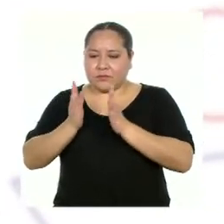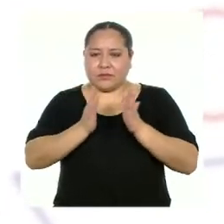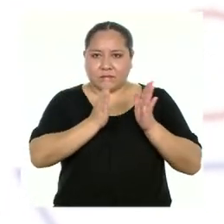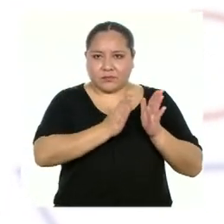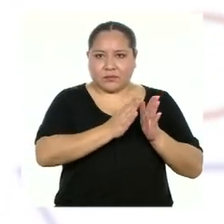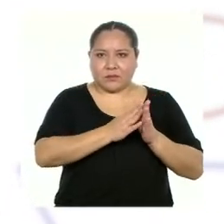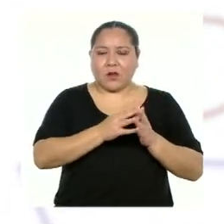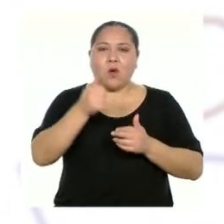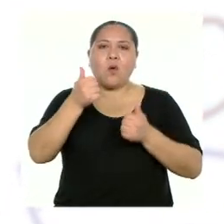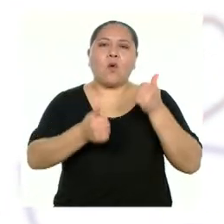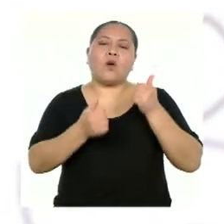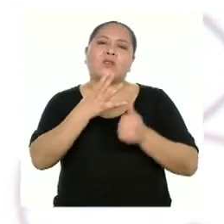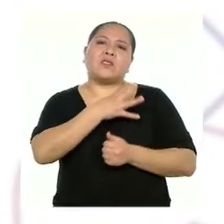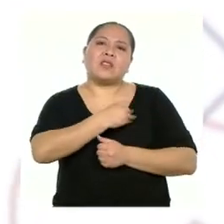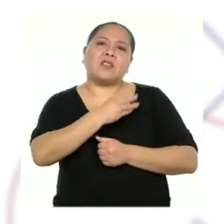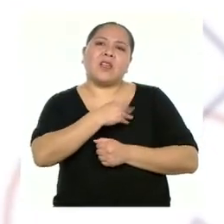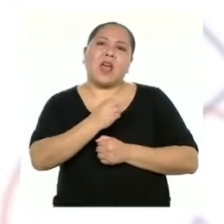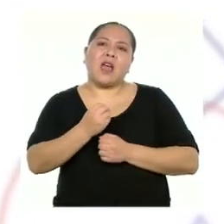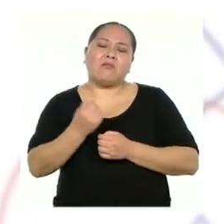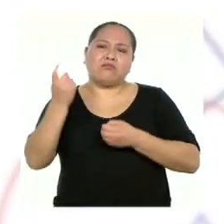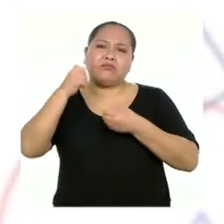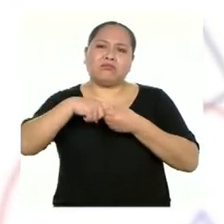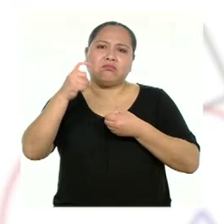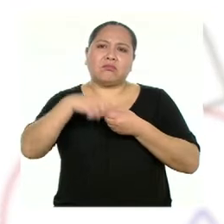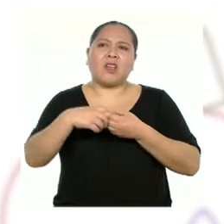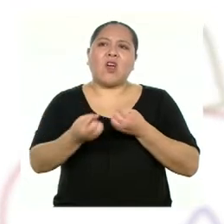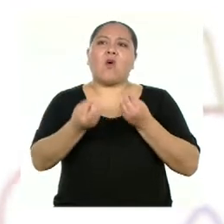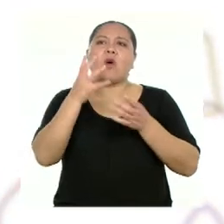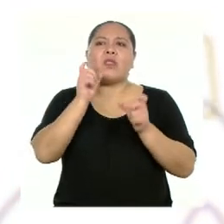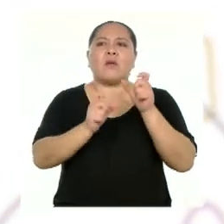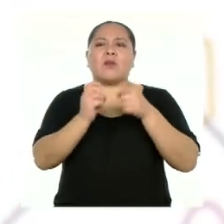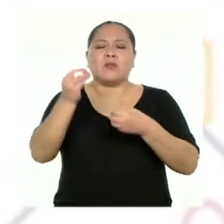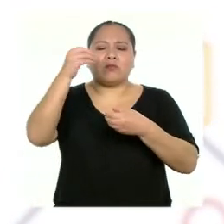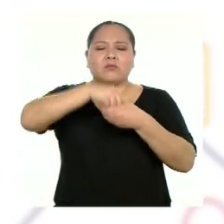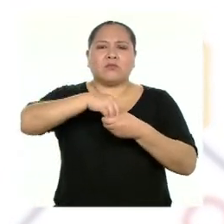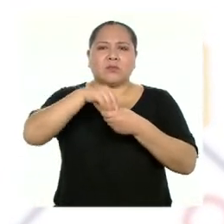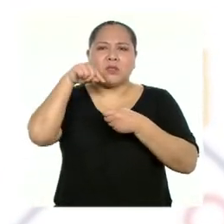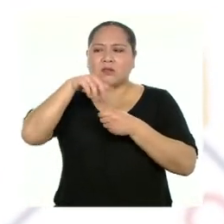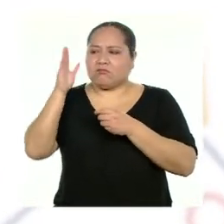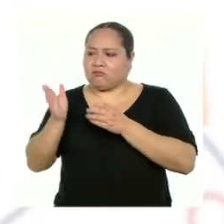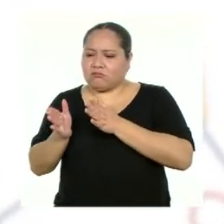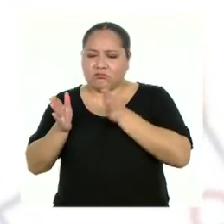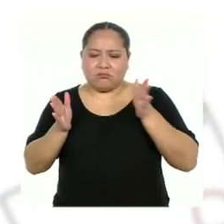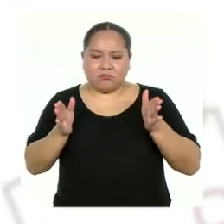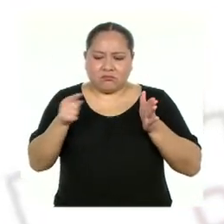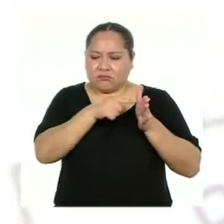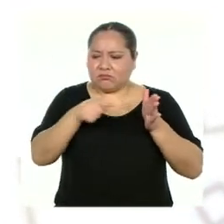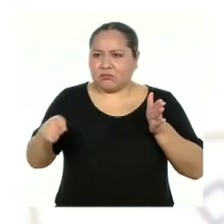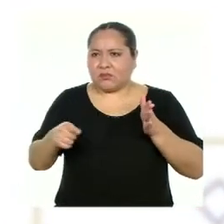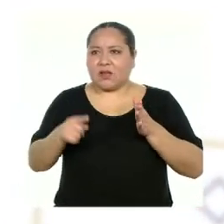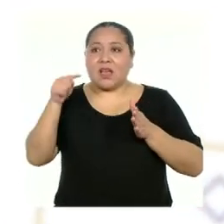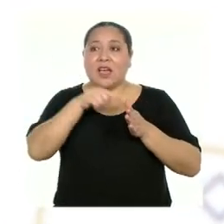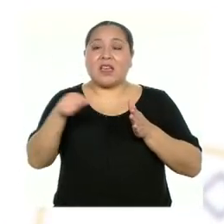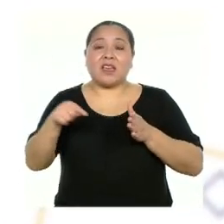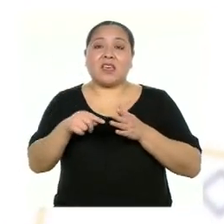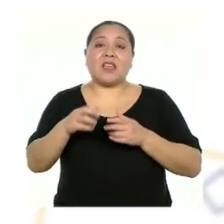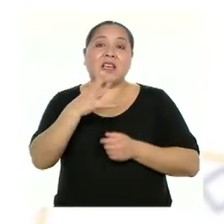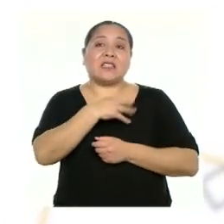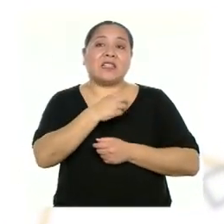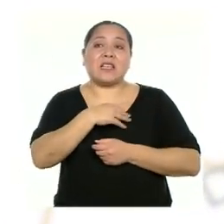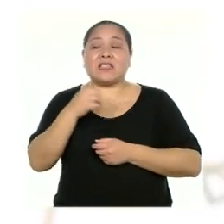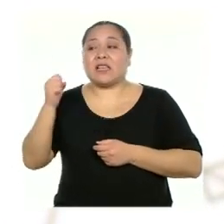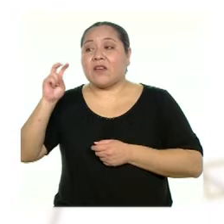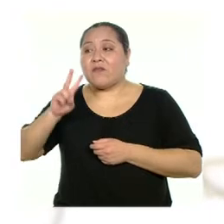comprende y cuántos encuestados están en ese intervalo de edad en total? En ese intervalo están las edades